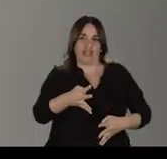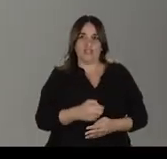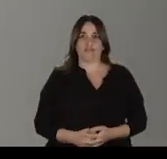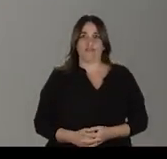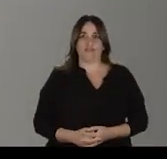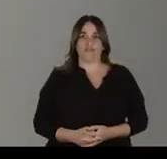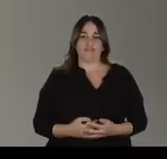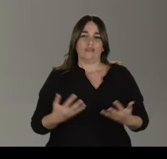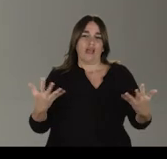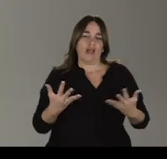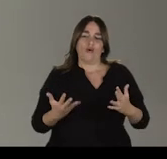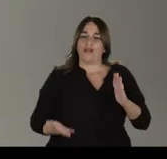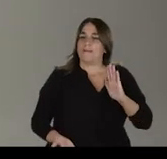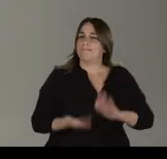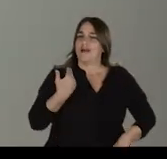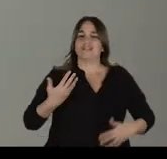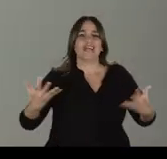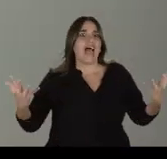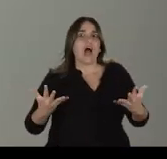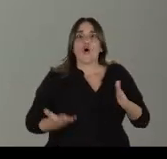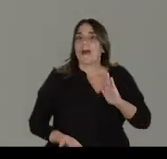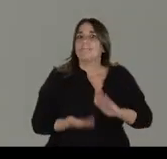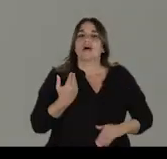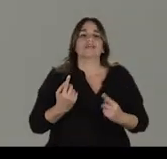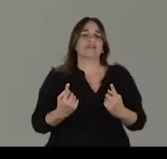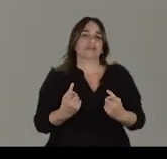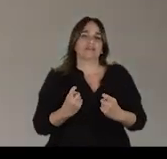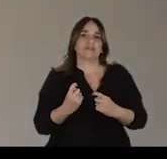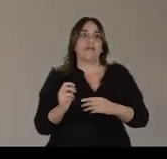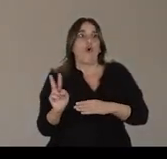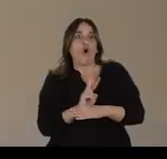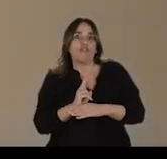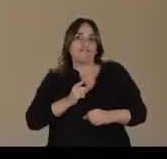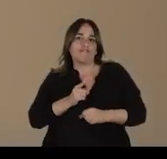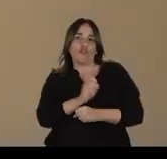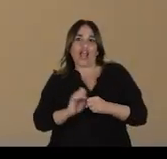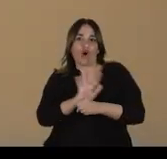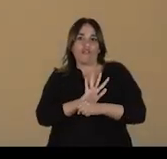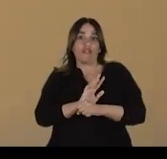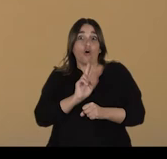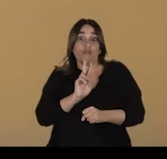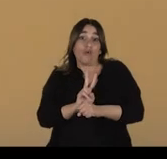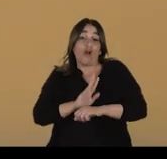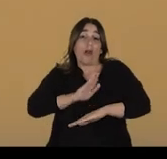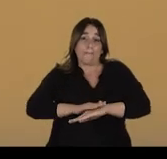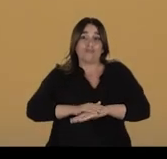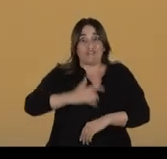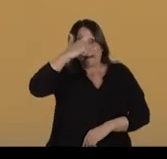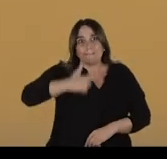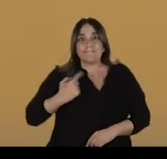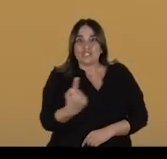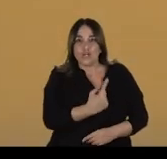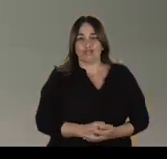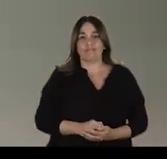manos y ventilación. Ahora más que nunca. Ahora más que nunca. Más que nunca. Necesitamos controlar el COVID con los cuidados